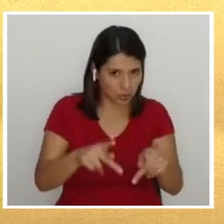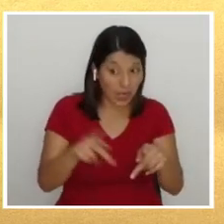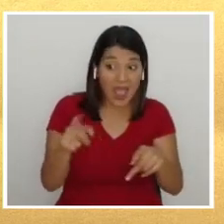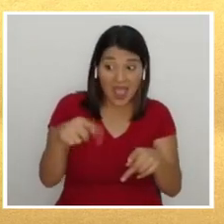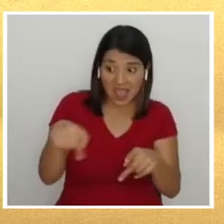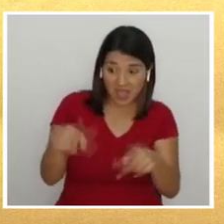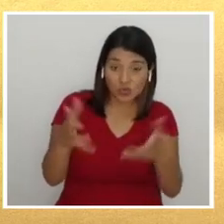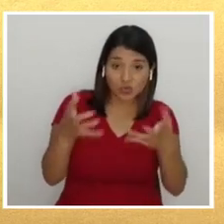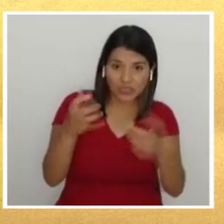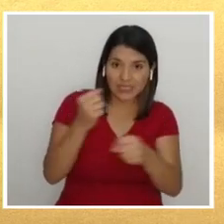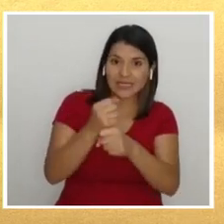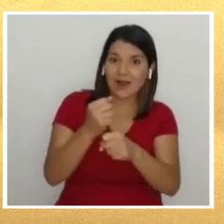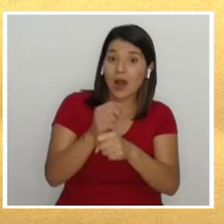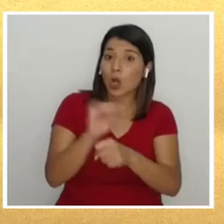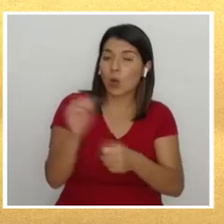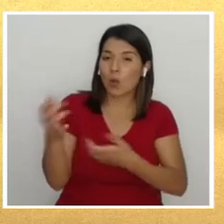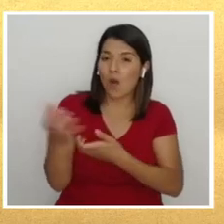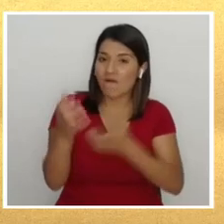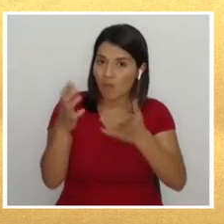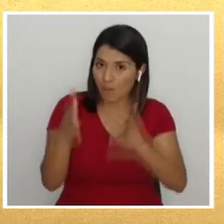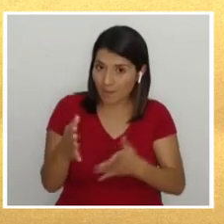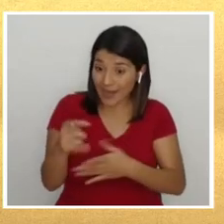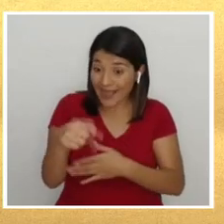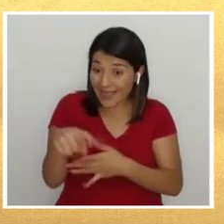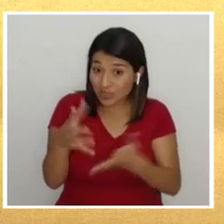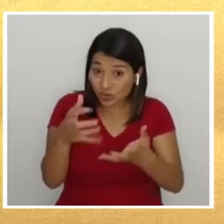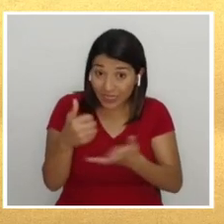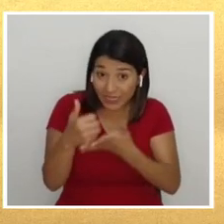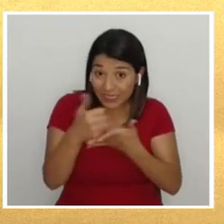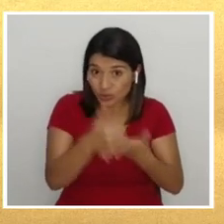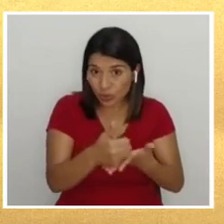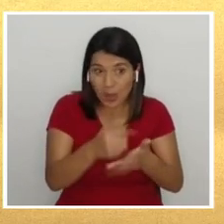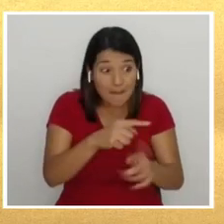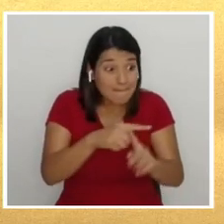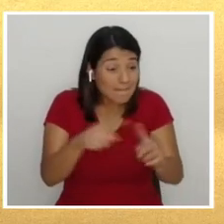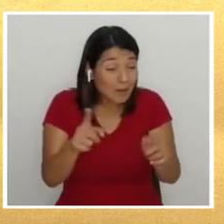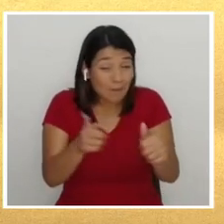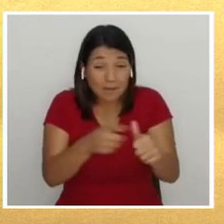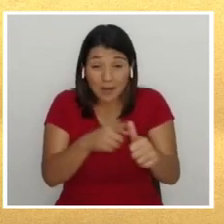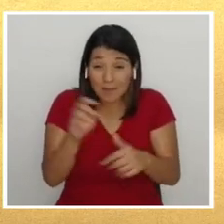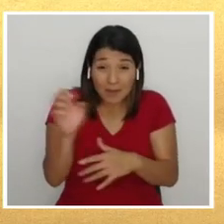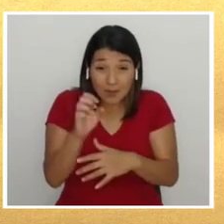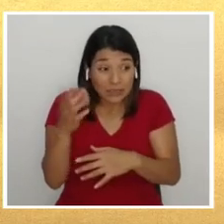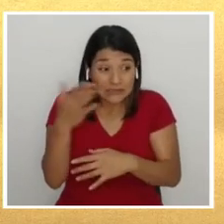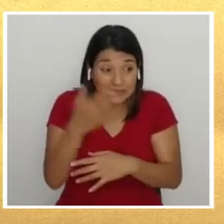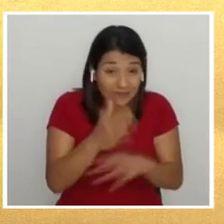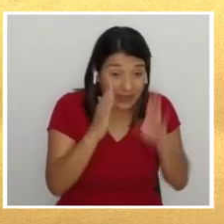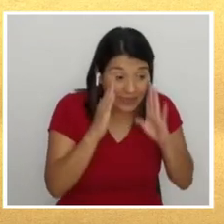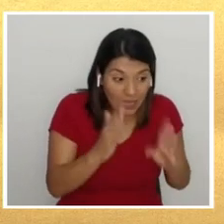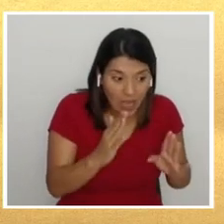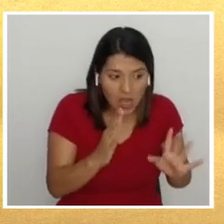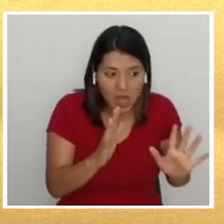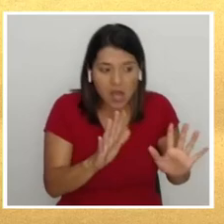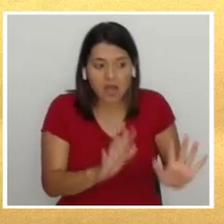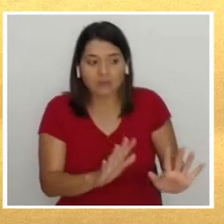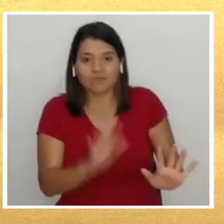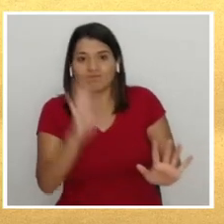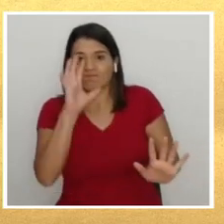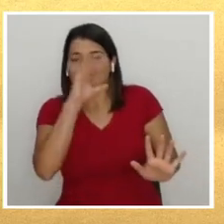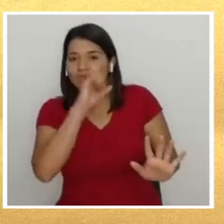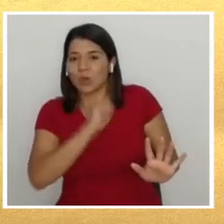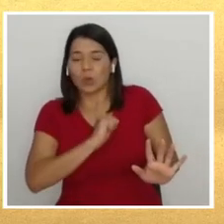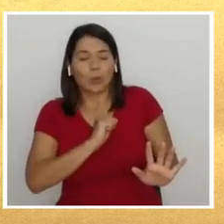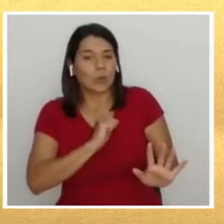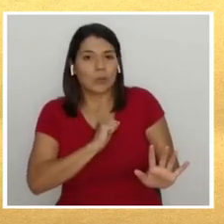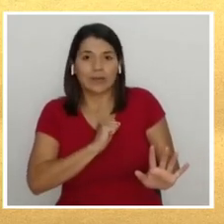ayudar, pero en las primeras emergencias que les toca atender se dan cuenta de que